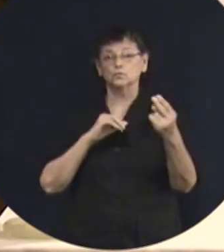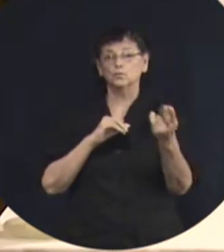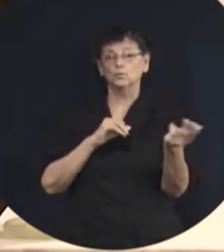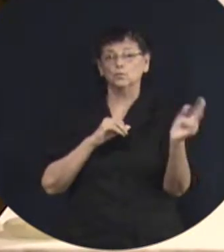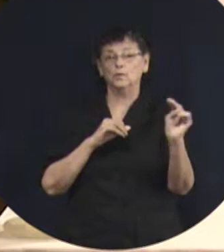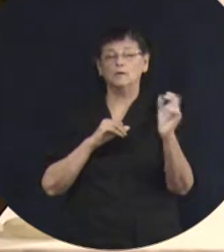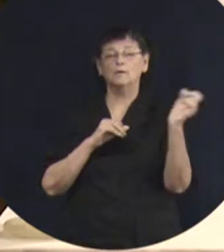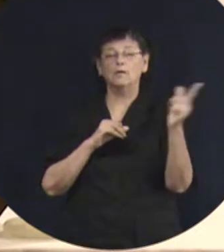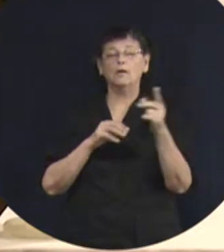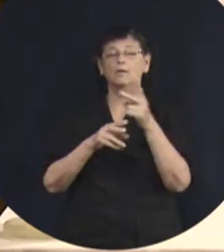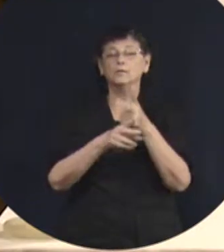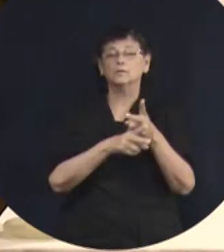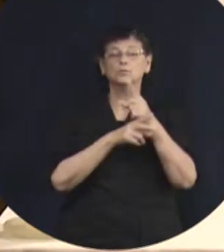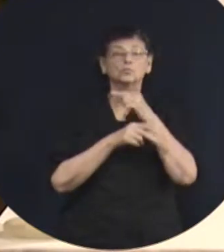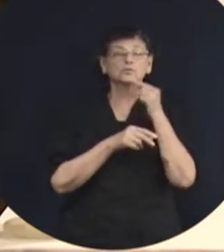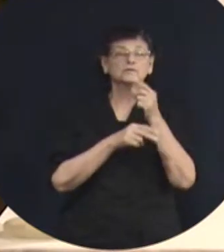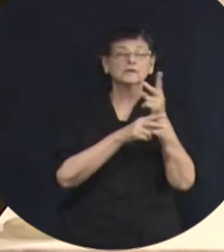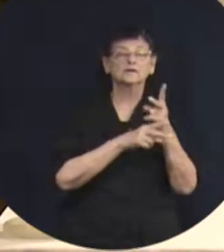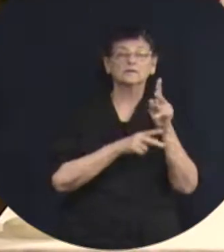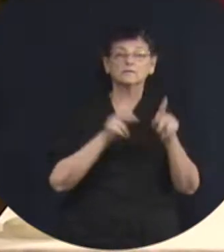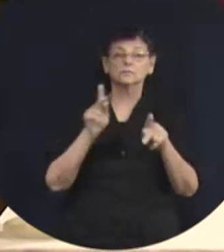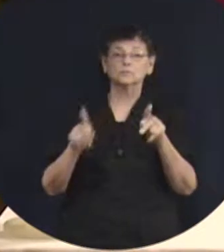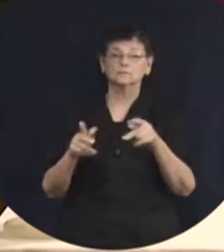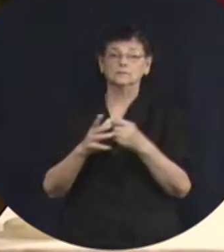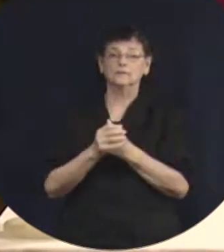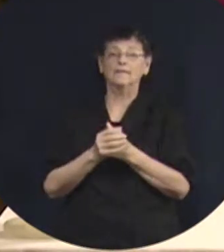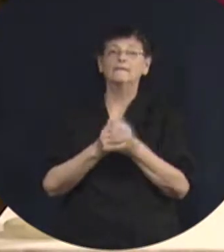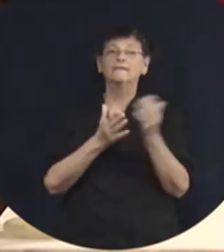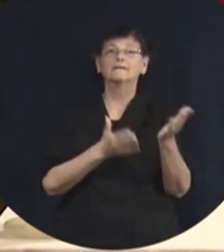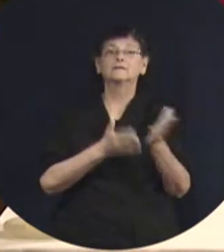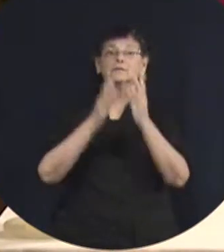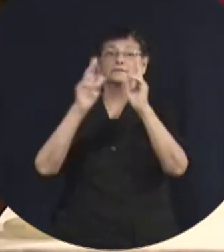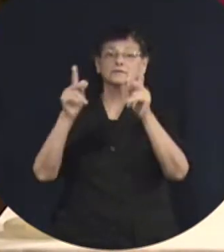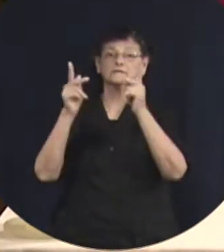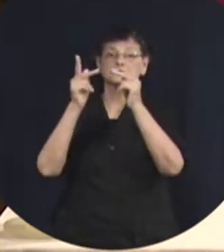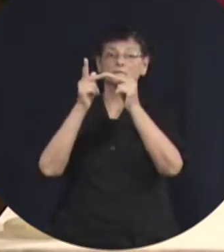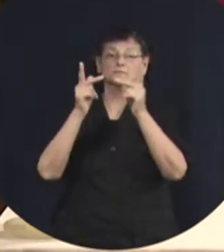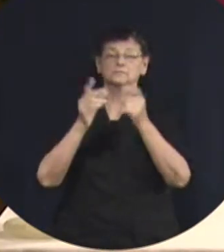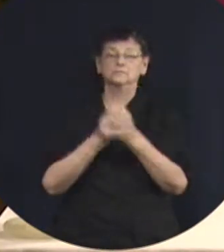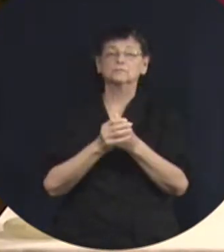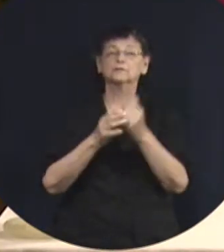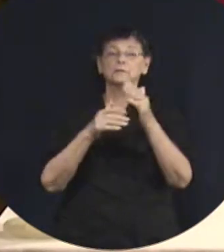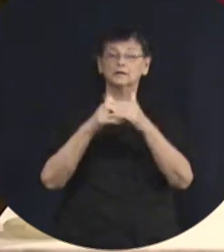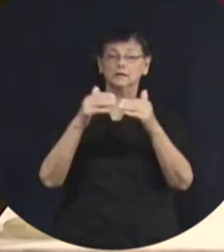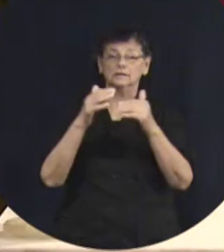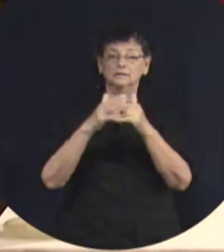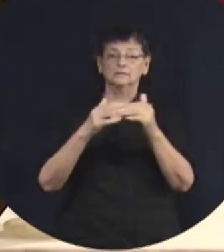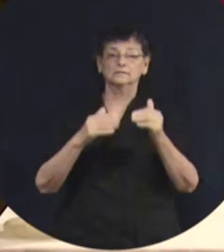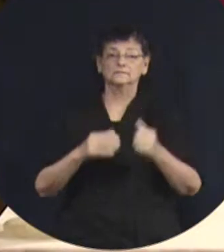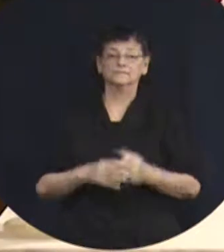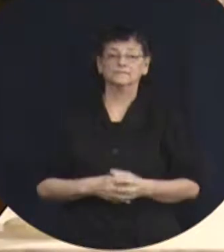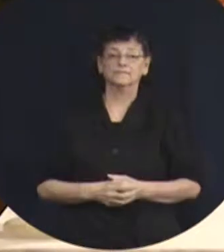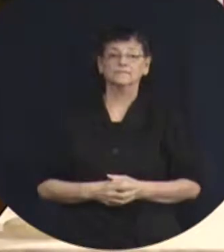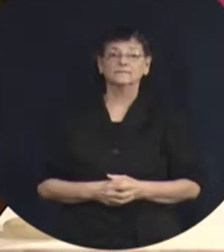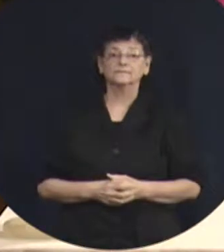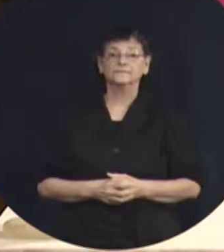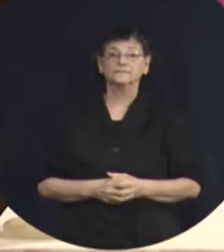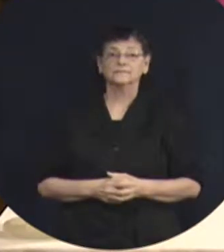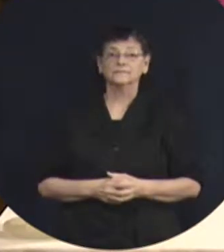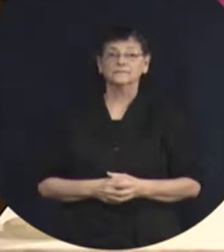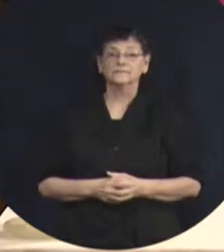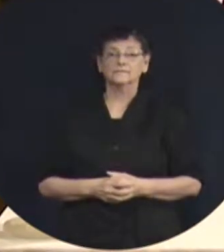y todos los pastores que cuidan de tu pueblo, llévala a su perfección por la caridad.